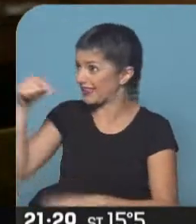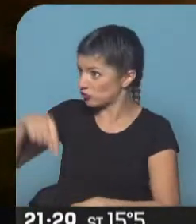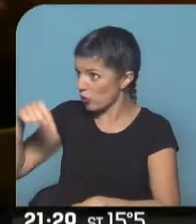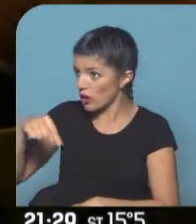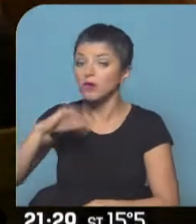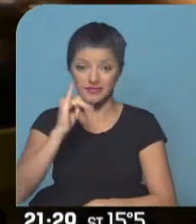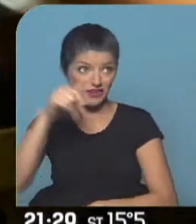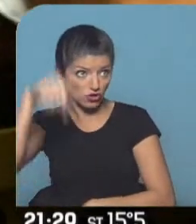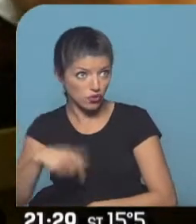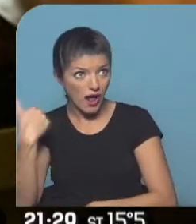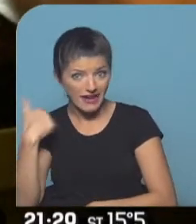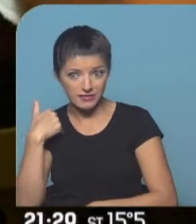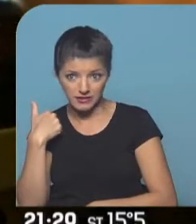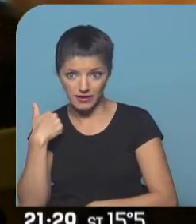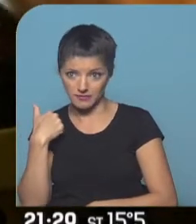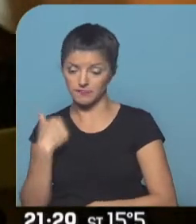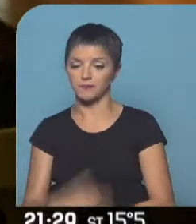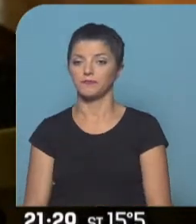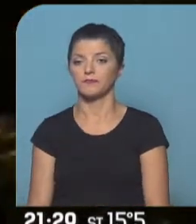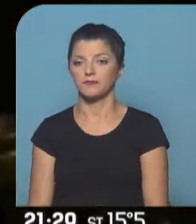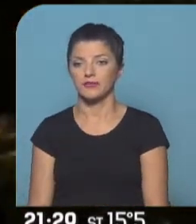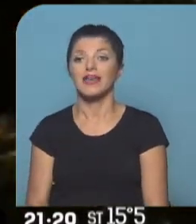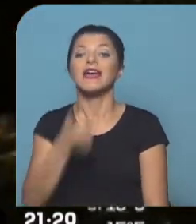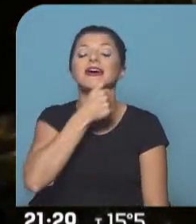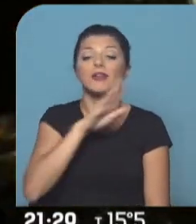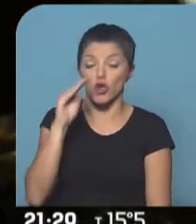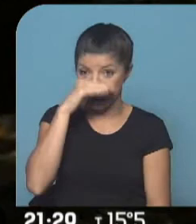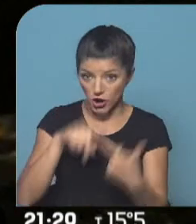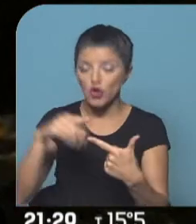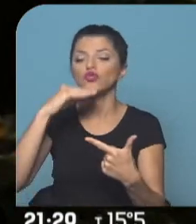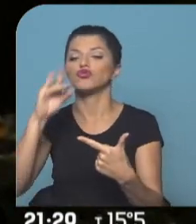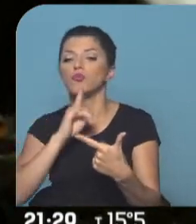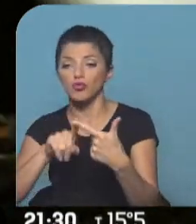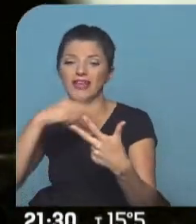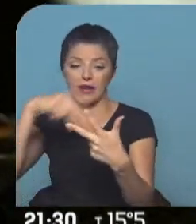sur, sí, en el sur de la Argentina, y estamos hablando claramente Río Negro, Chubut, Neuquén.